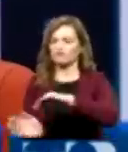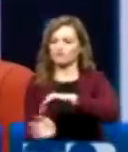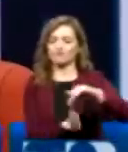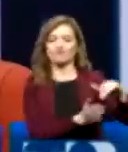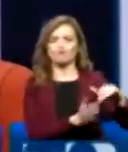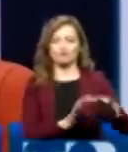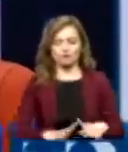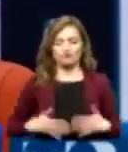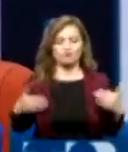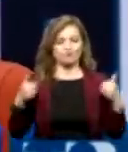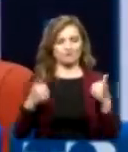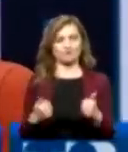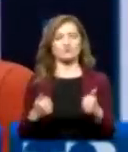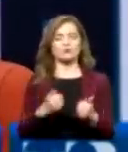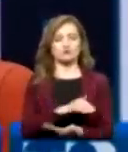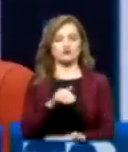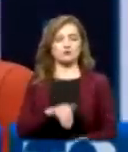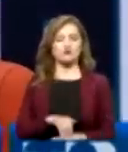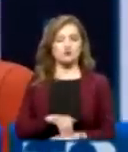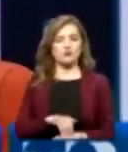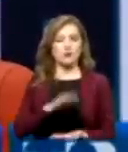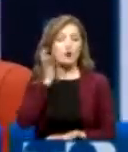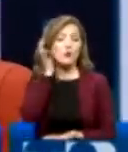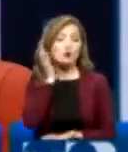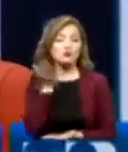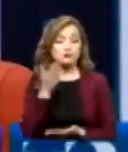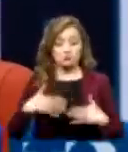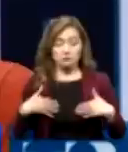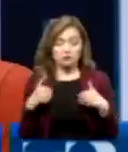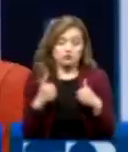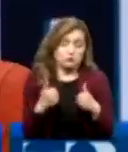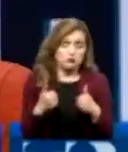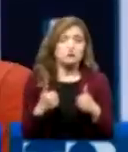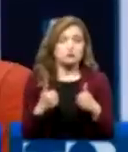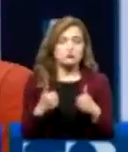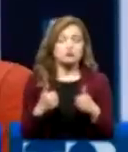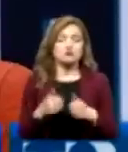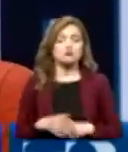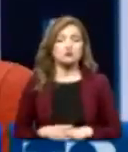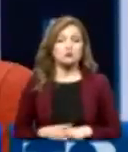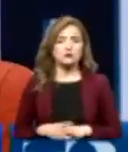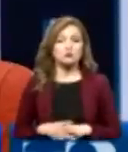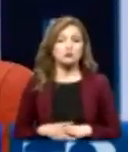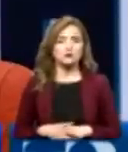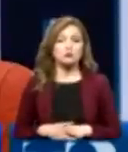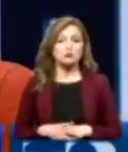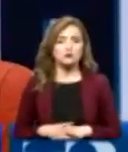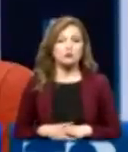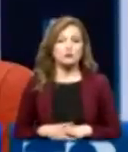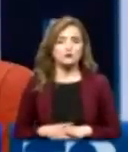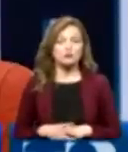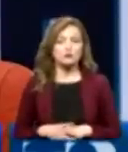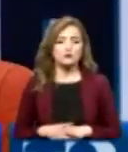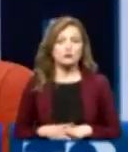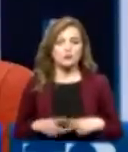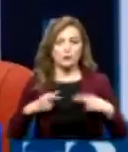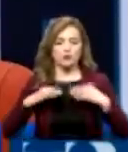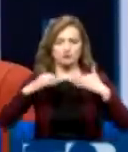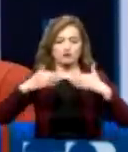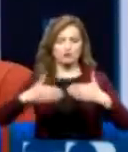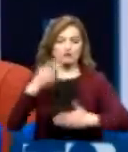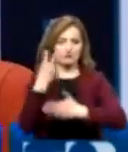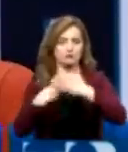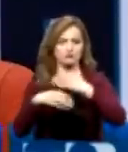Somos mujeres y creo que tenemos mucha valentía por el hecho de que nosotros estamos a concebir la vida.